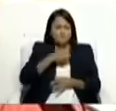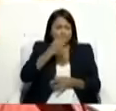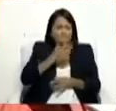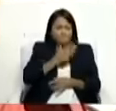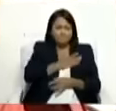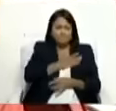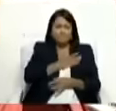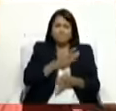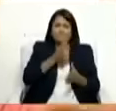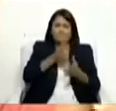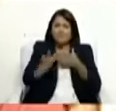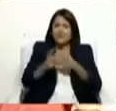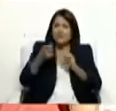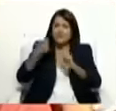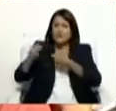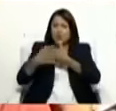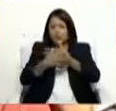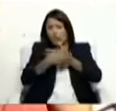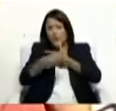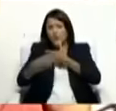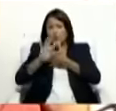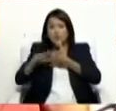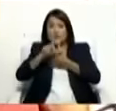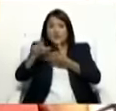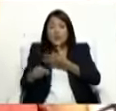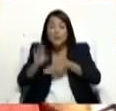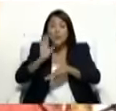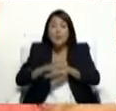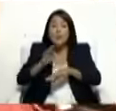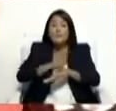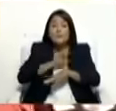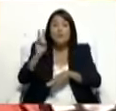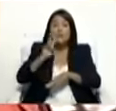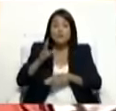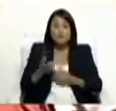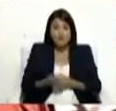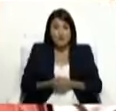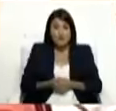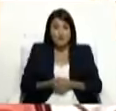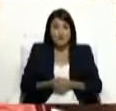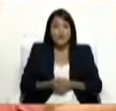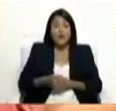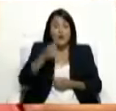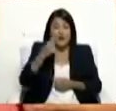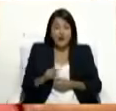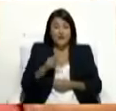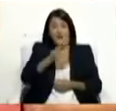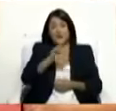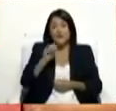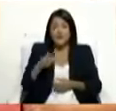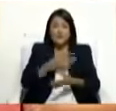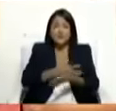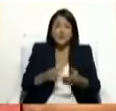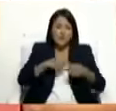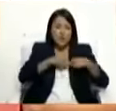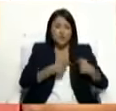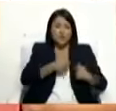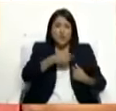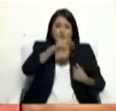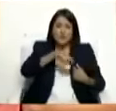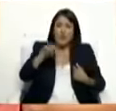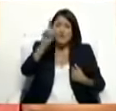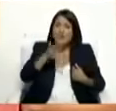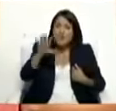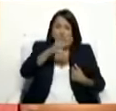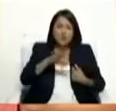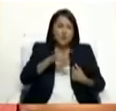corazón el intento de robo de un territorio, porque aquí lo que hay es 30 millones de corazones venezolanos, y esos 30